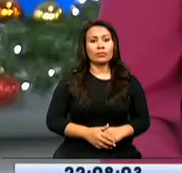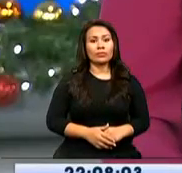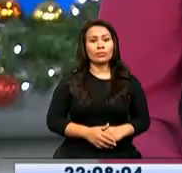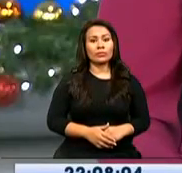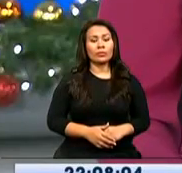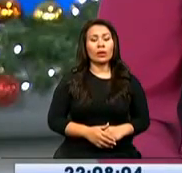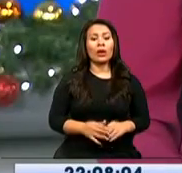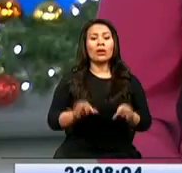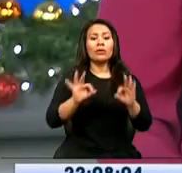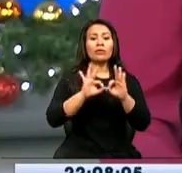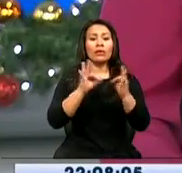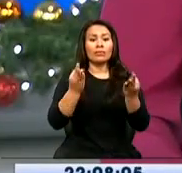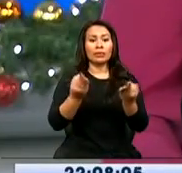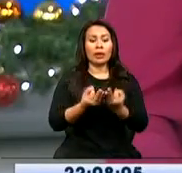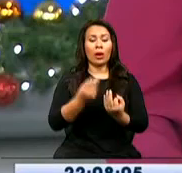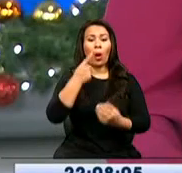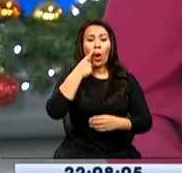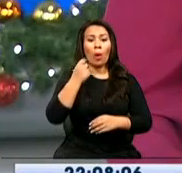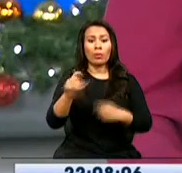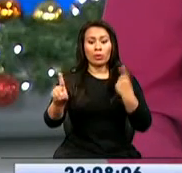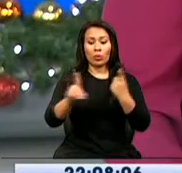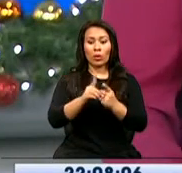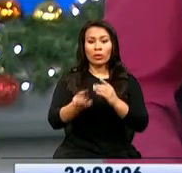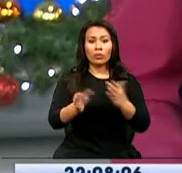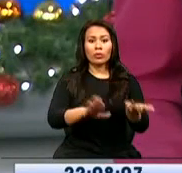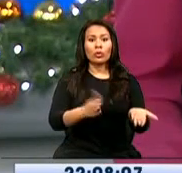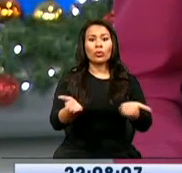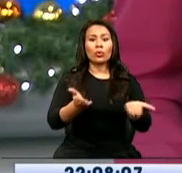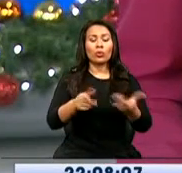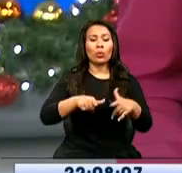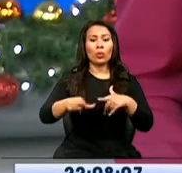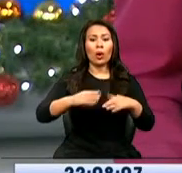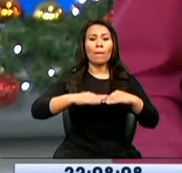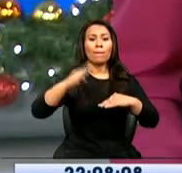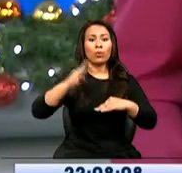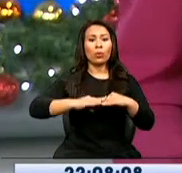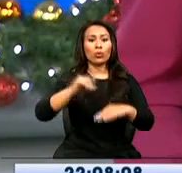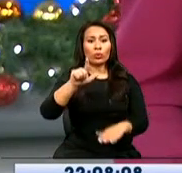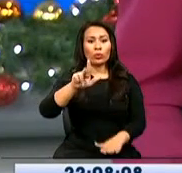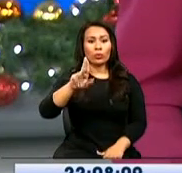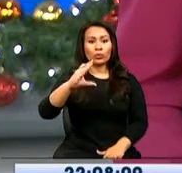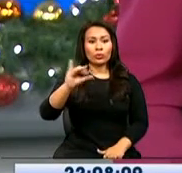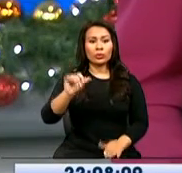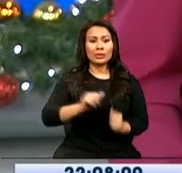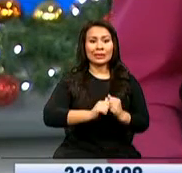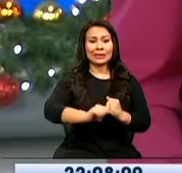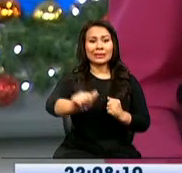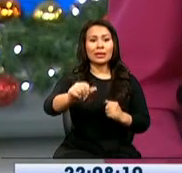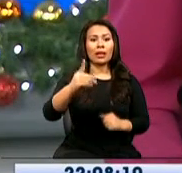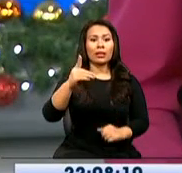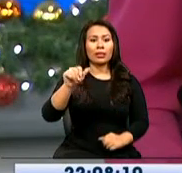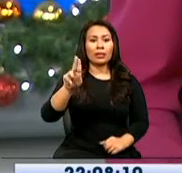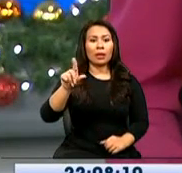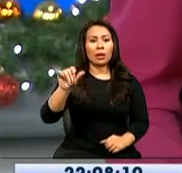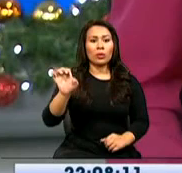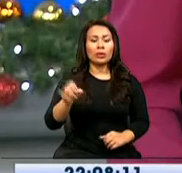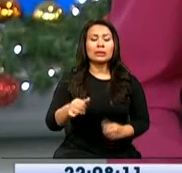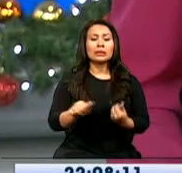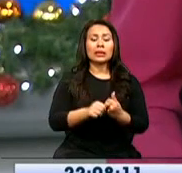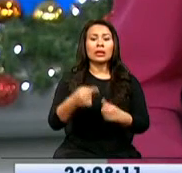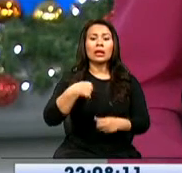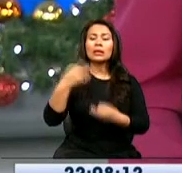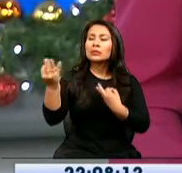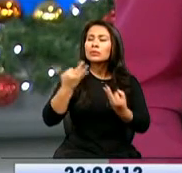Los familiares de un hombre que fue hallado muerto en el recinto Puerto Lucía, ubicado en el kilómetro 27 de la vía Daule, solicitan que se esclarezca el